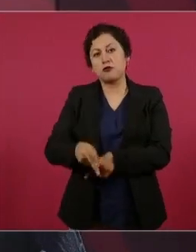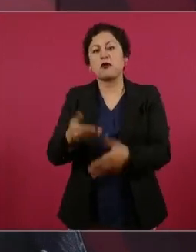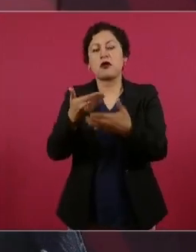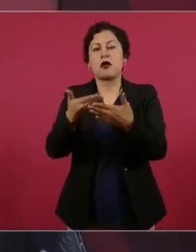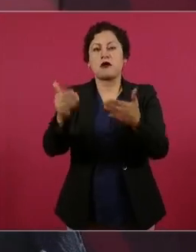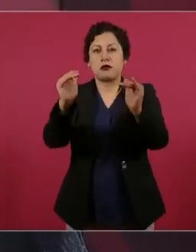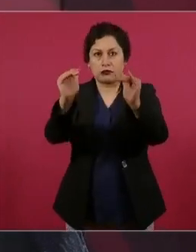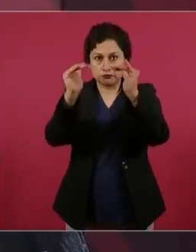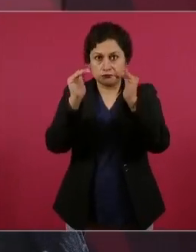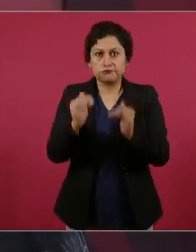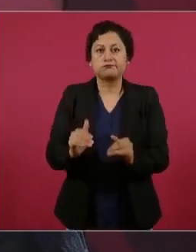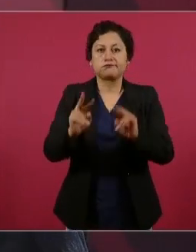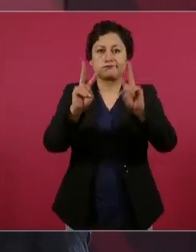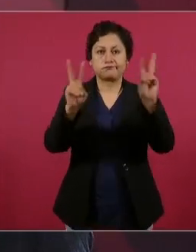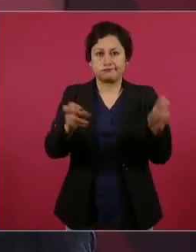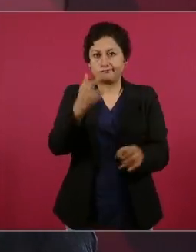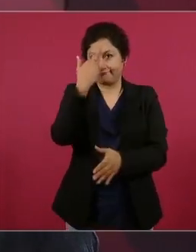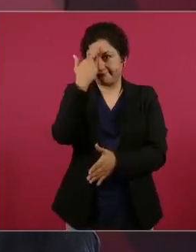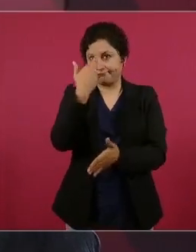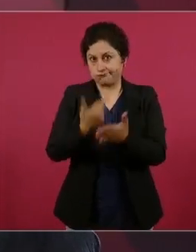delictiva en el caso de Veracruz.